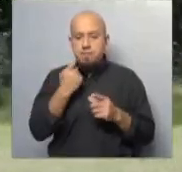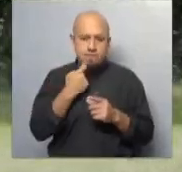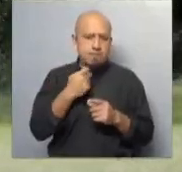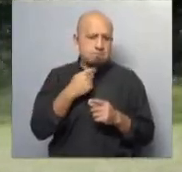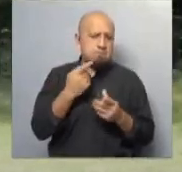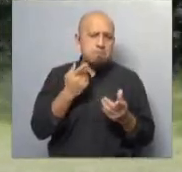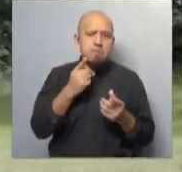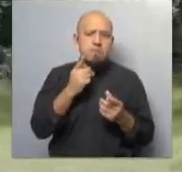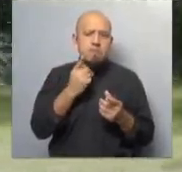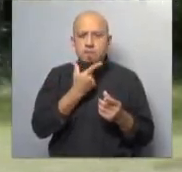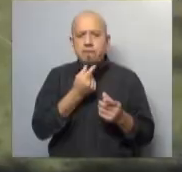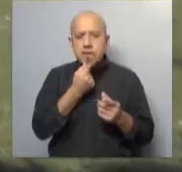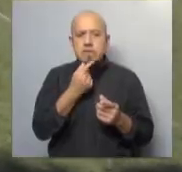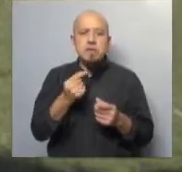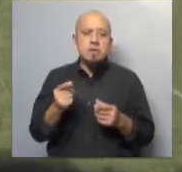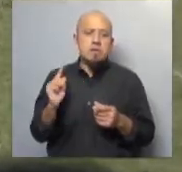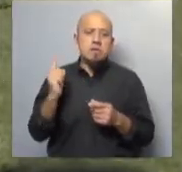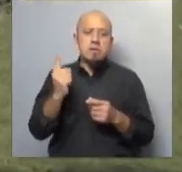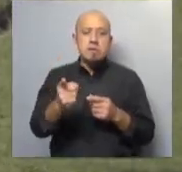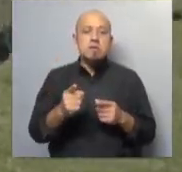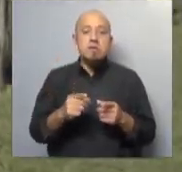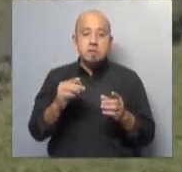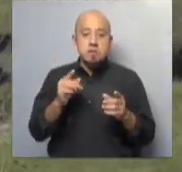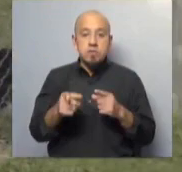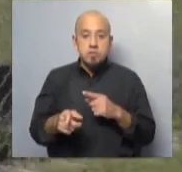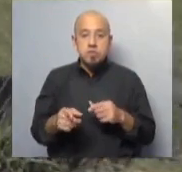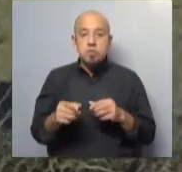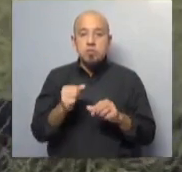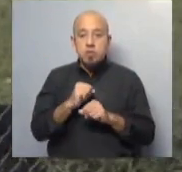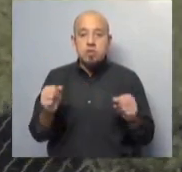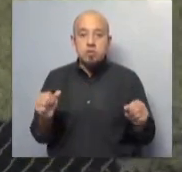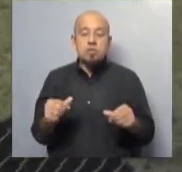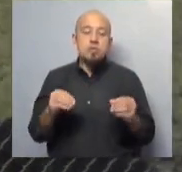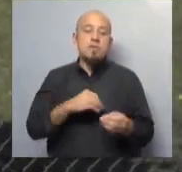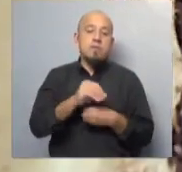que uno, como decís eso, si vos pensás que vos podés realmente convertirlos en aventura